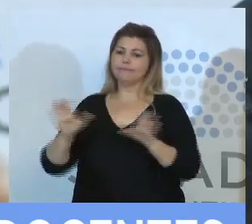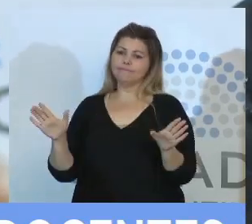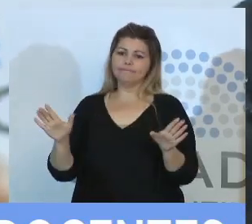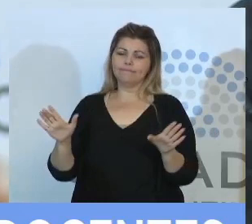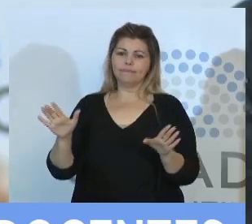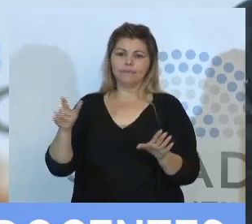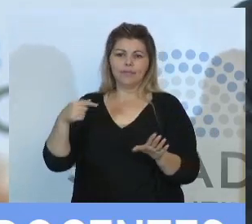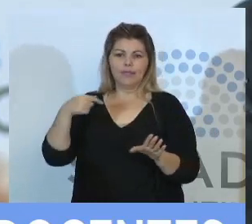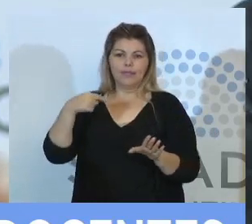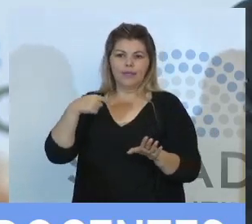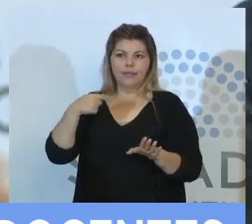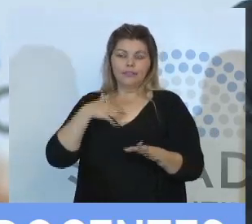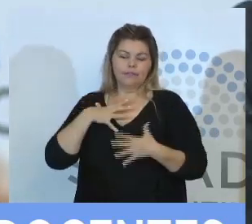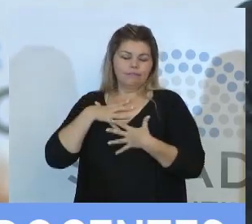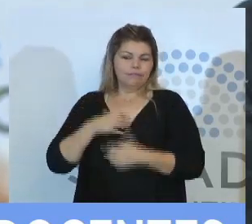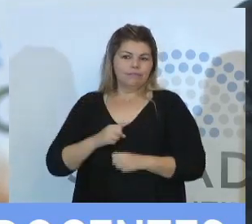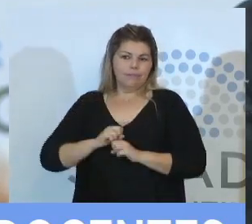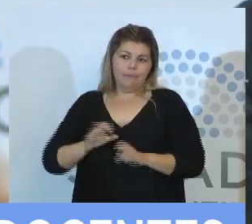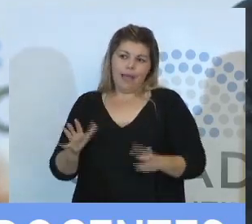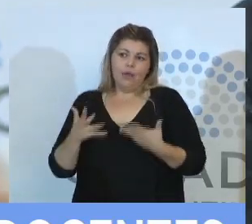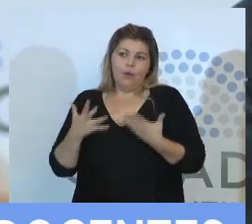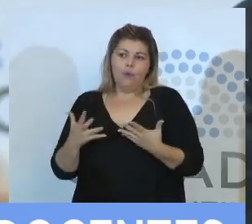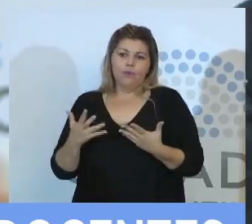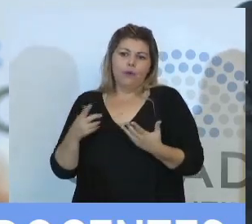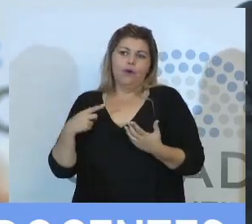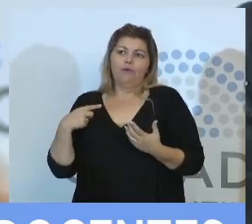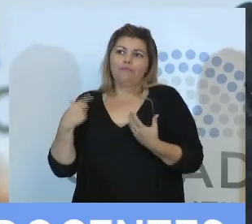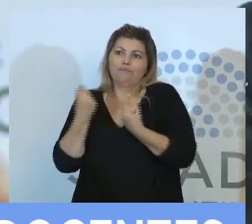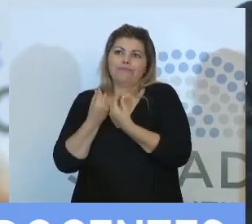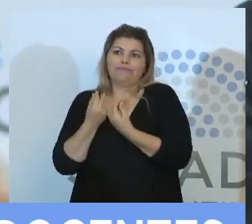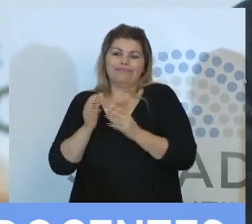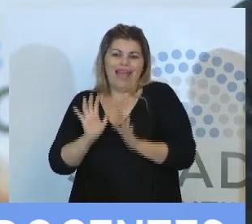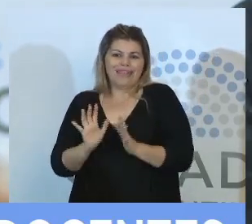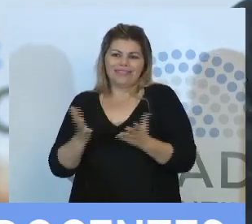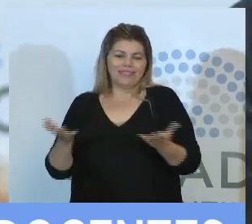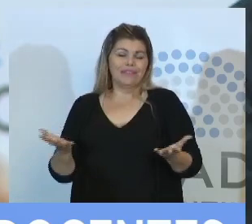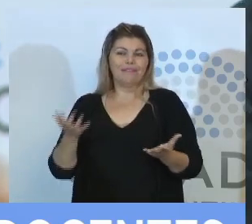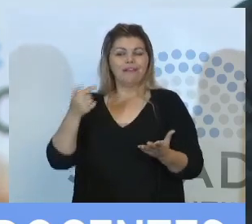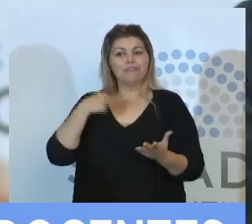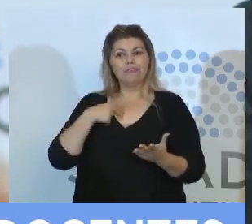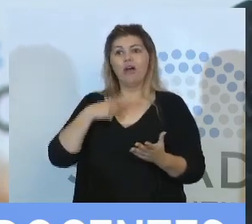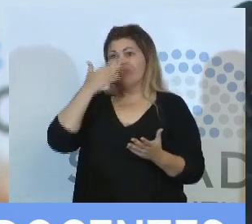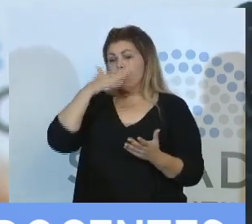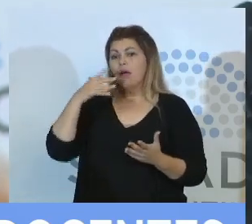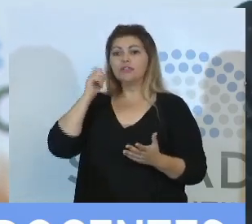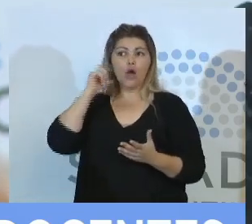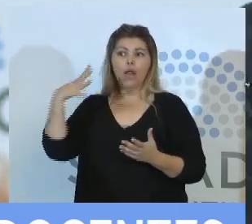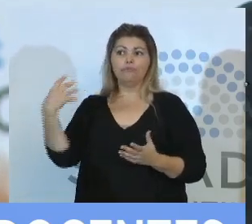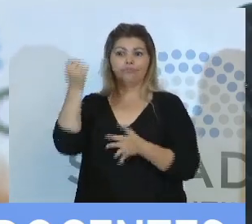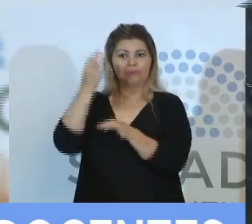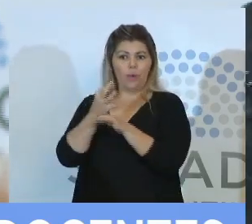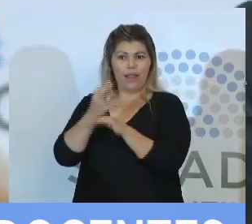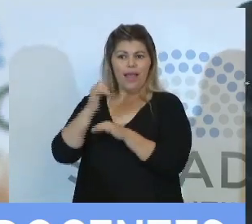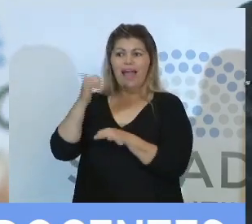ahí me puse bastante mal, como creo que mucha gente, y de hecho pude conseguir colegio gracias a que